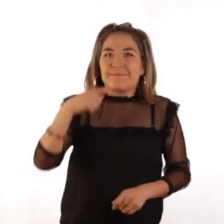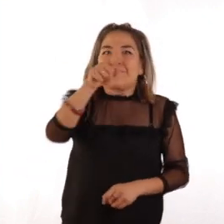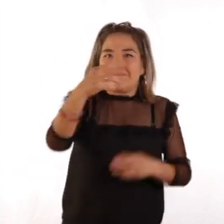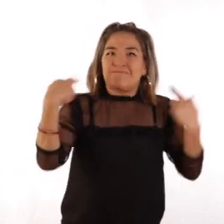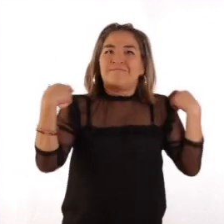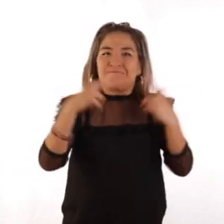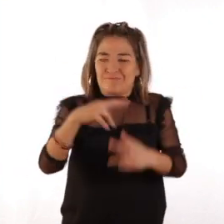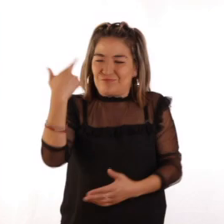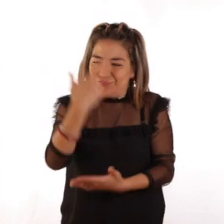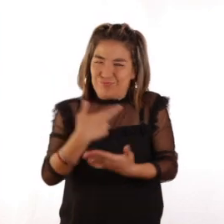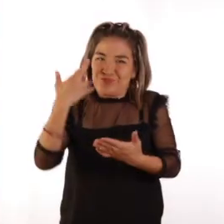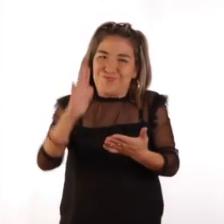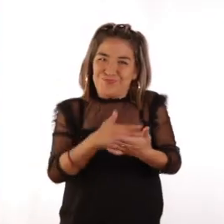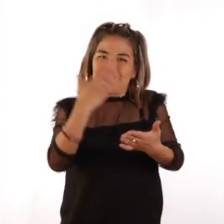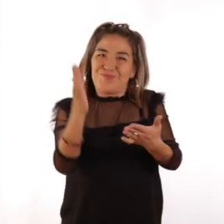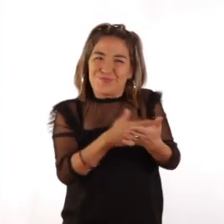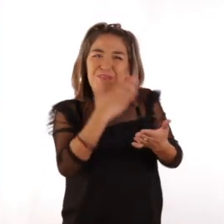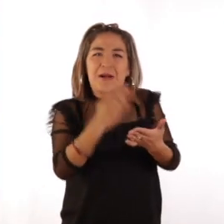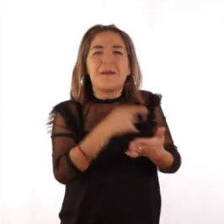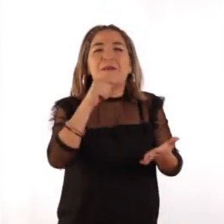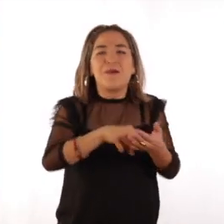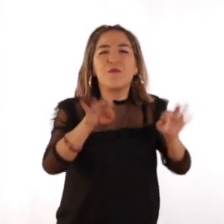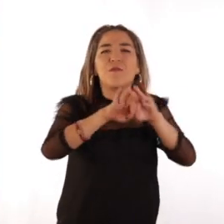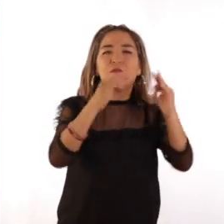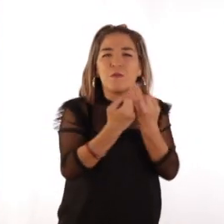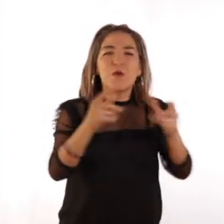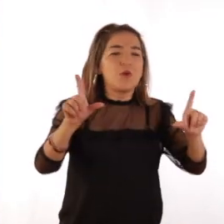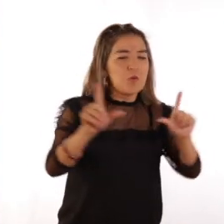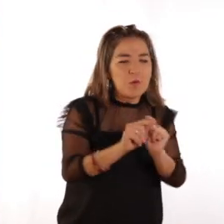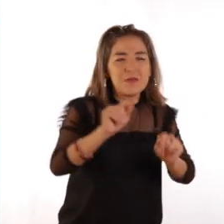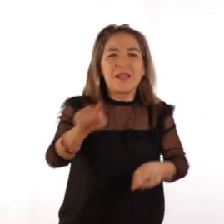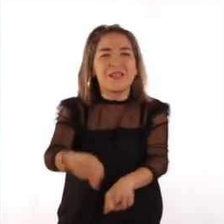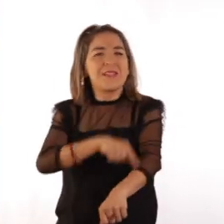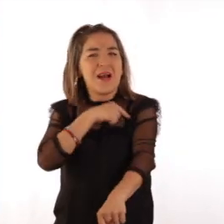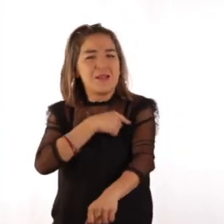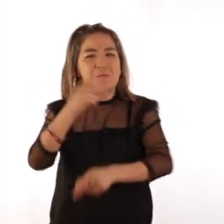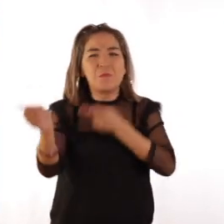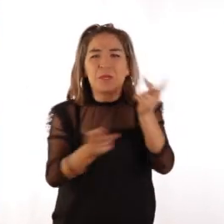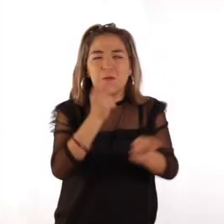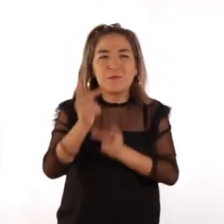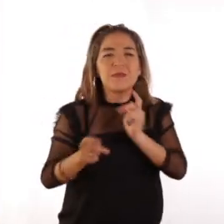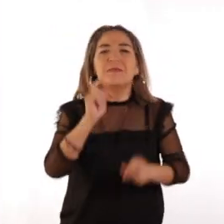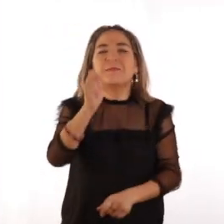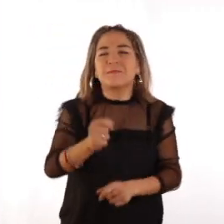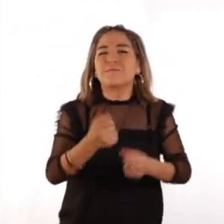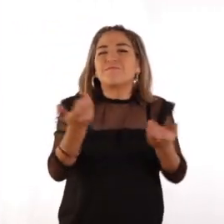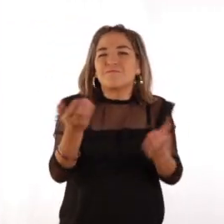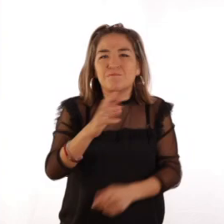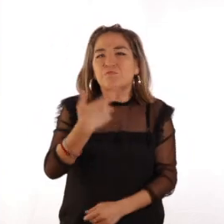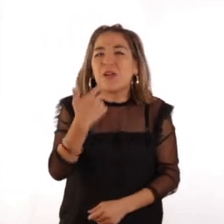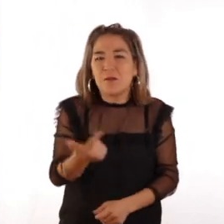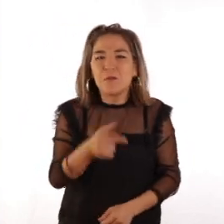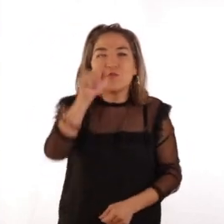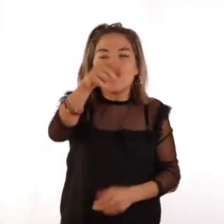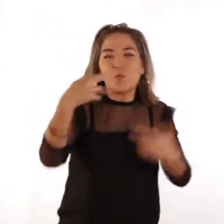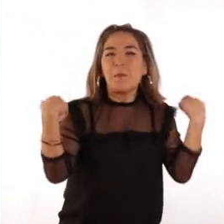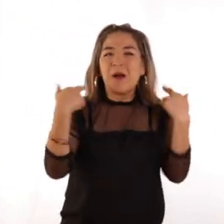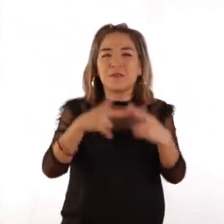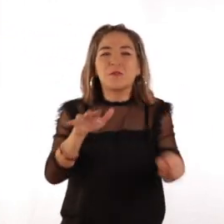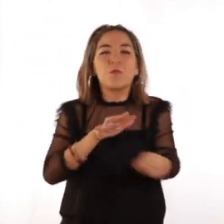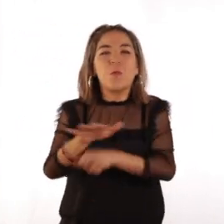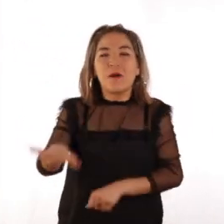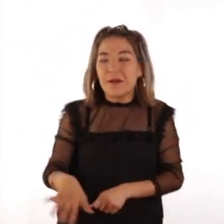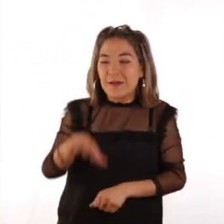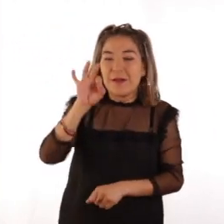debería revisar tu profesora. Siguiendo este sistema de formulario corto o formulario largo, lo más sensato será que tu